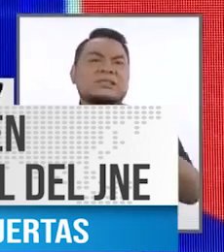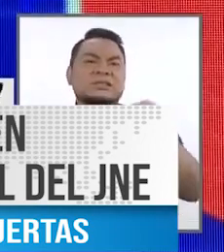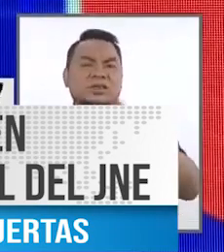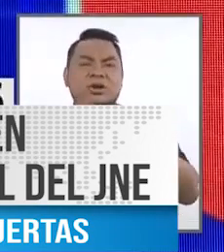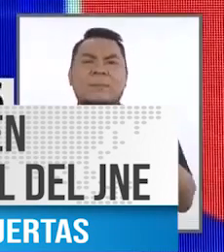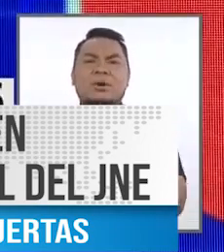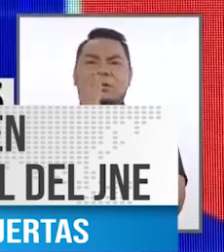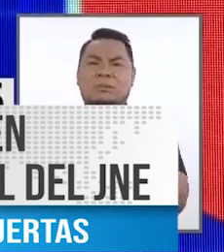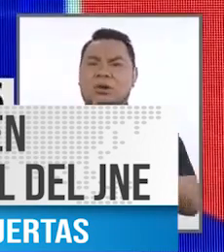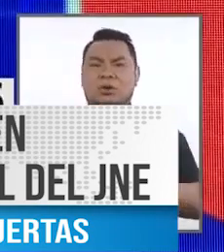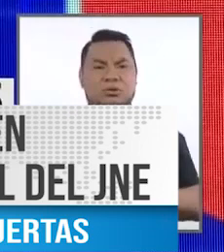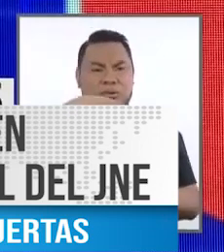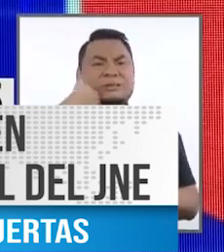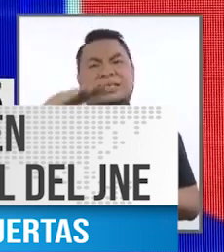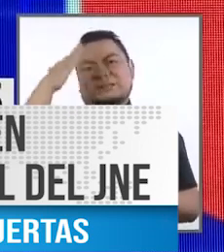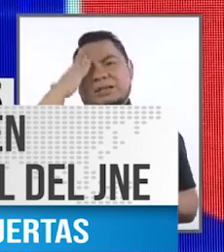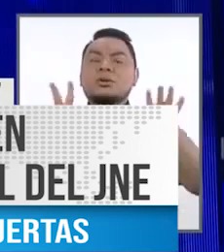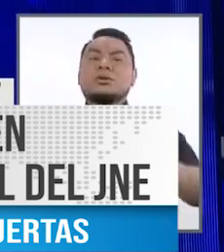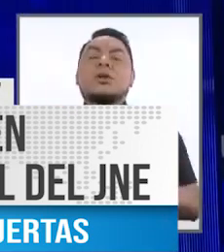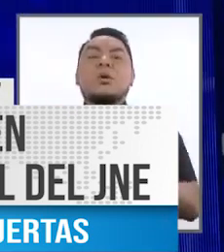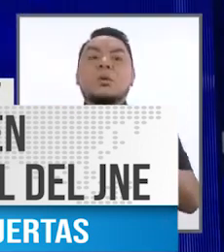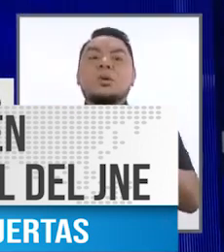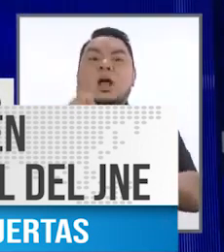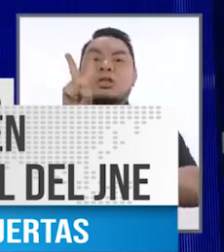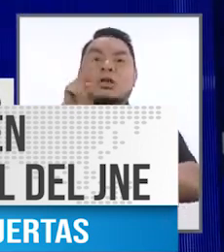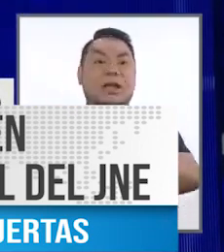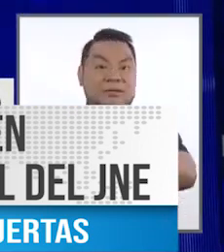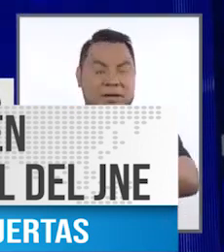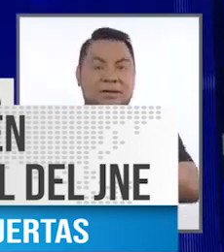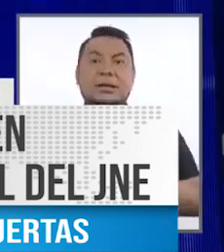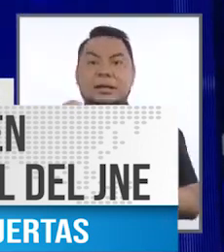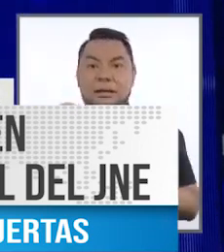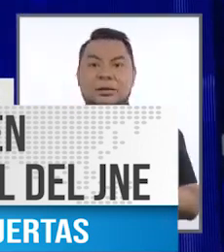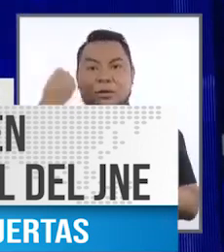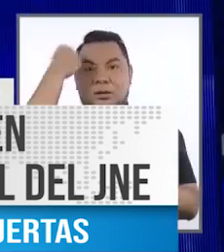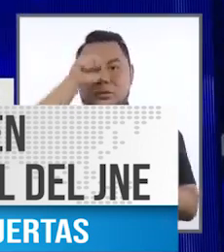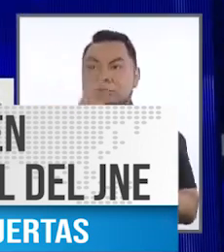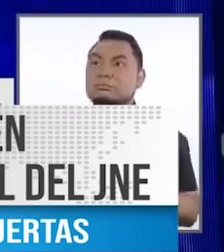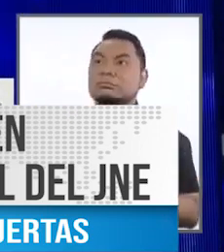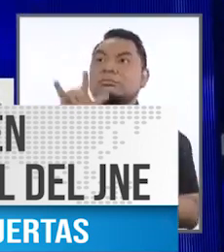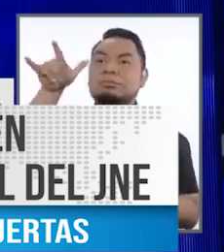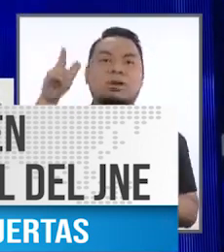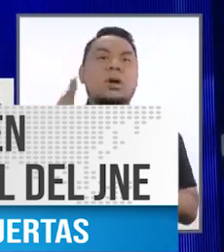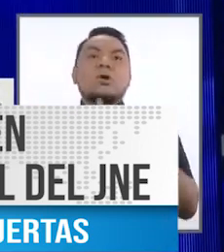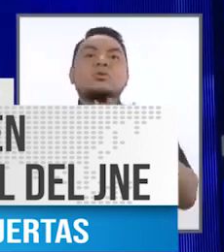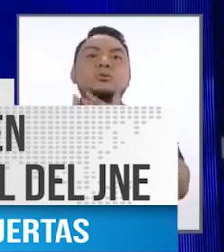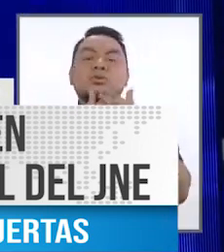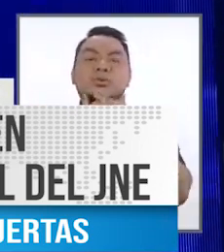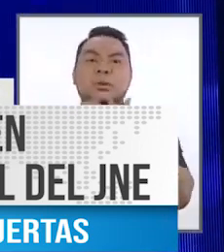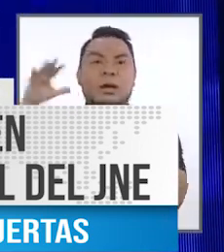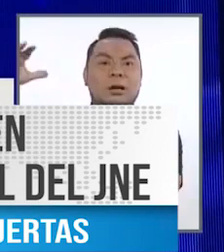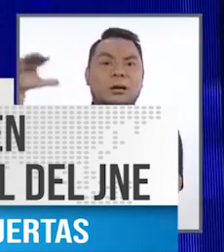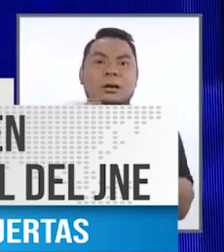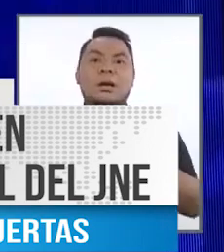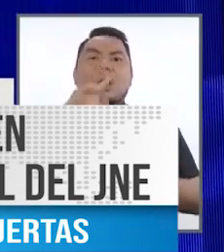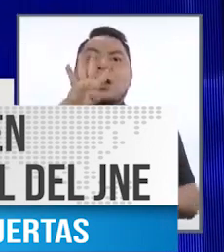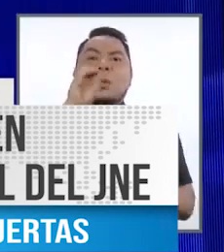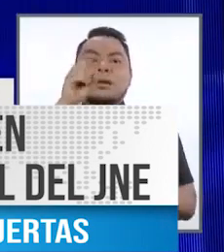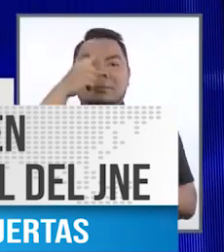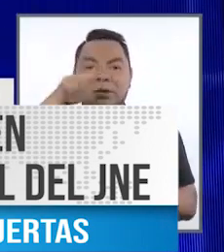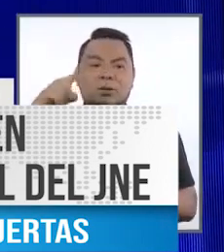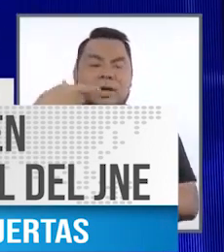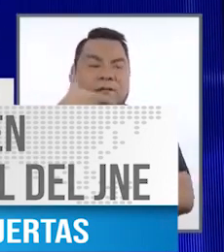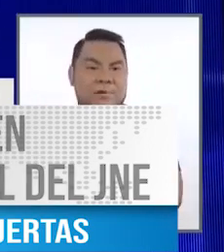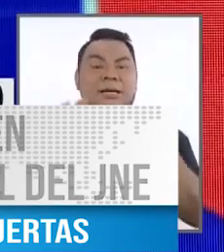del debate el candidato Julio Guzmán arremetió contra Rafael López Aliaga, debido a que este estuvo leyendo en el evento en